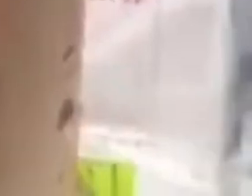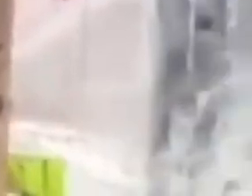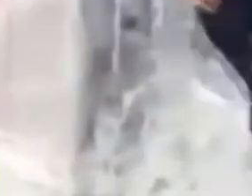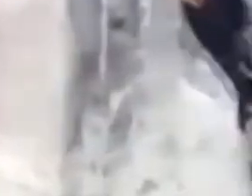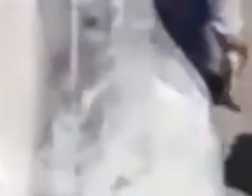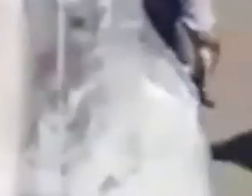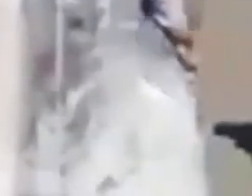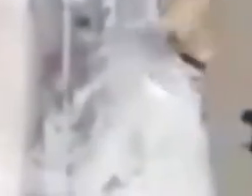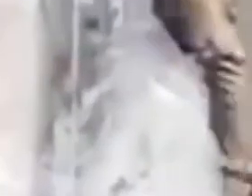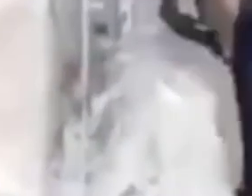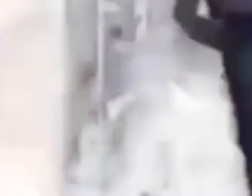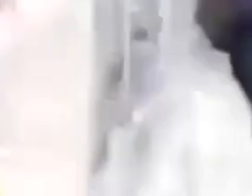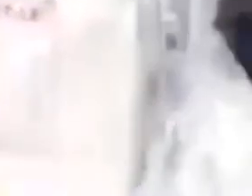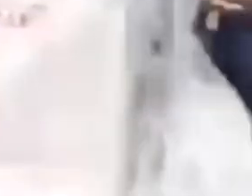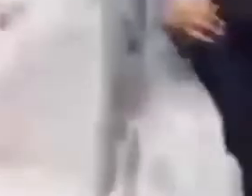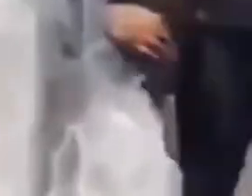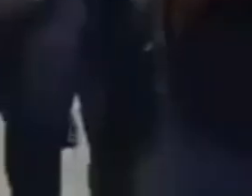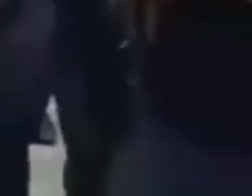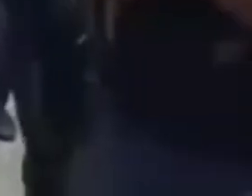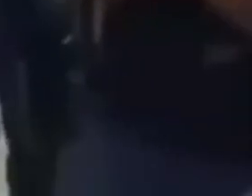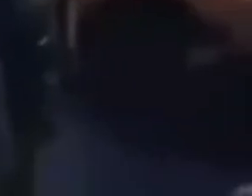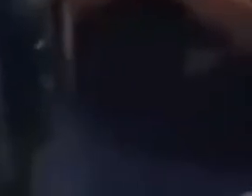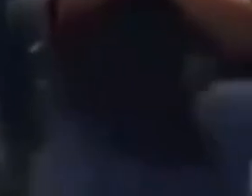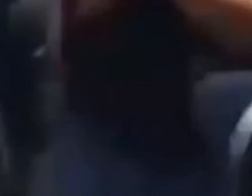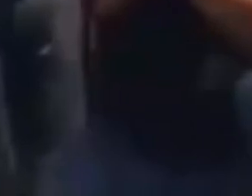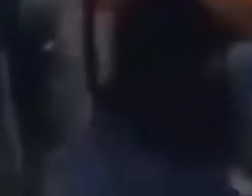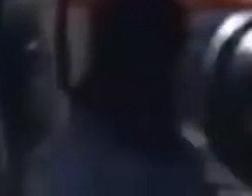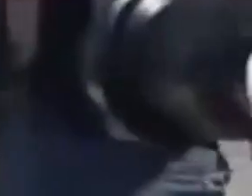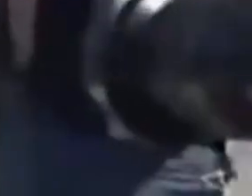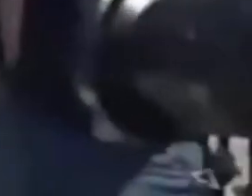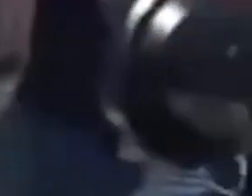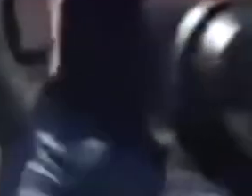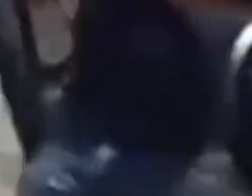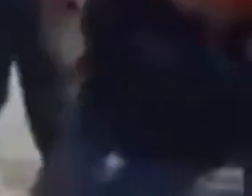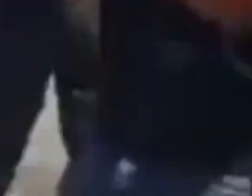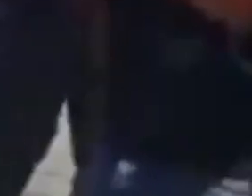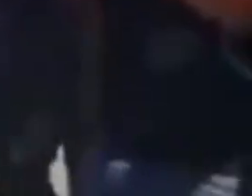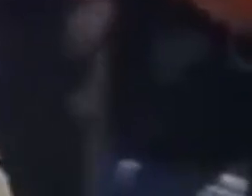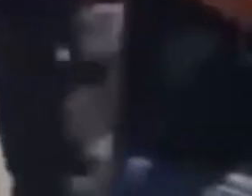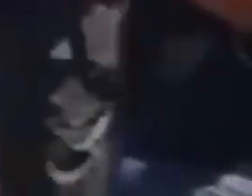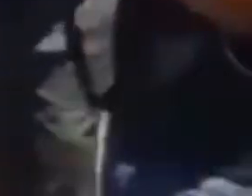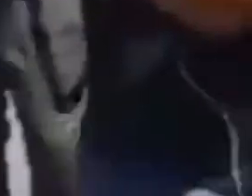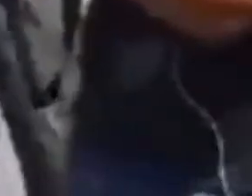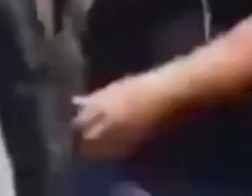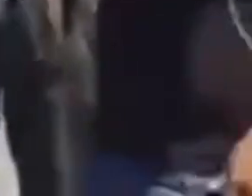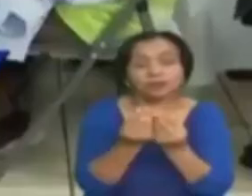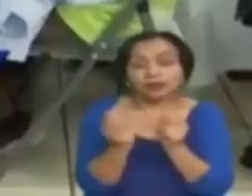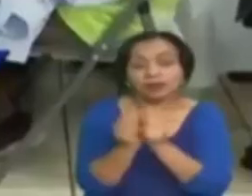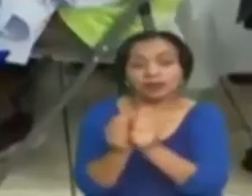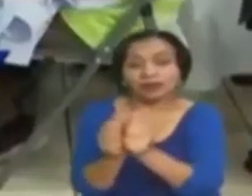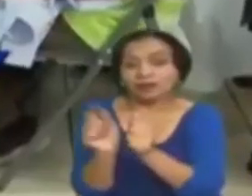avanzar, que es todos los días medir los casos, los contagios, y saber que gracias a